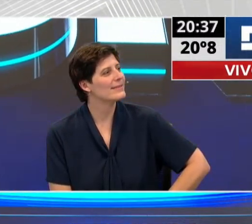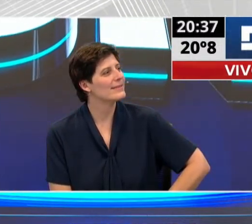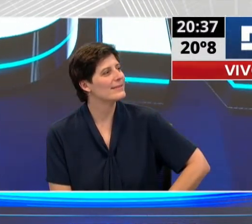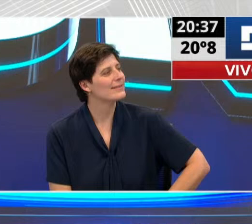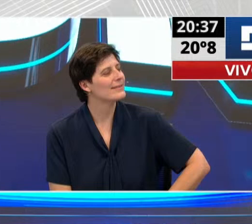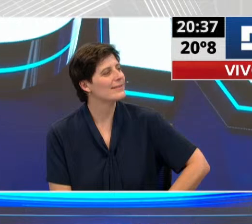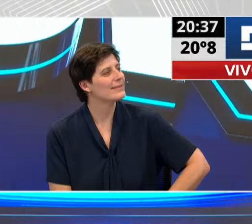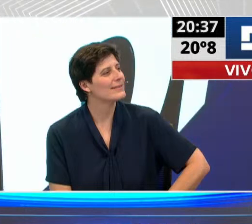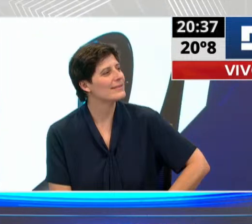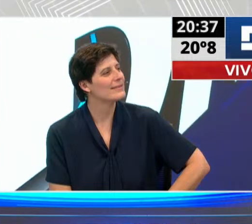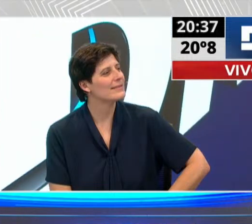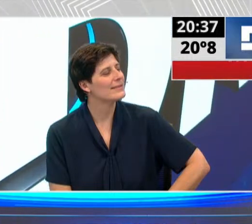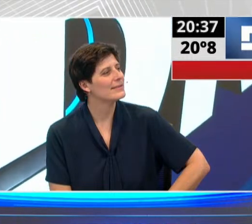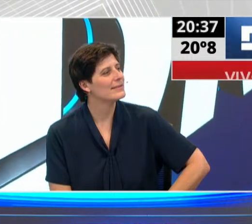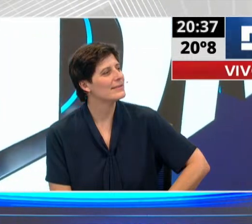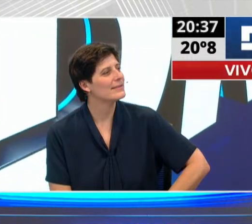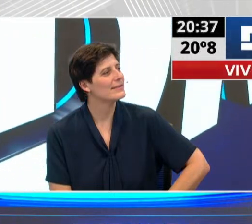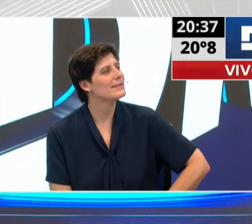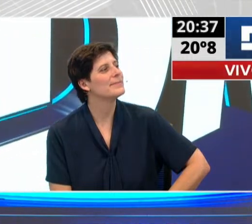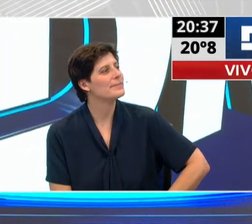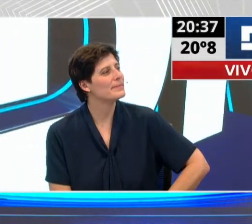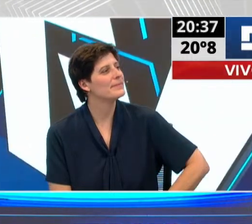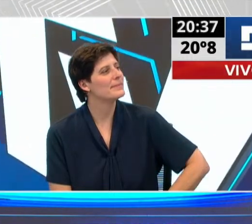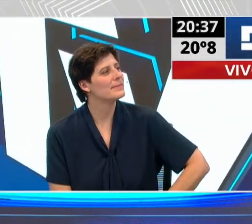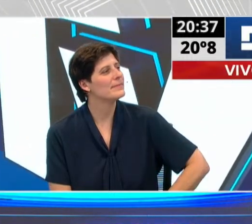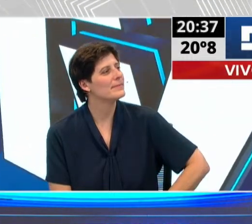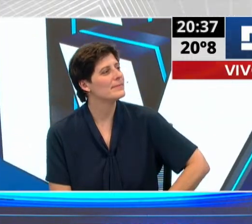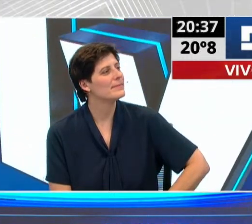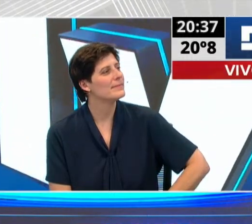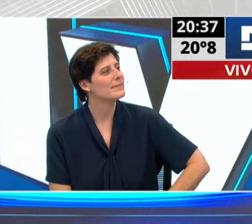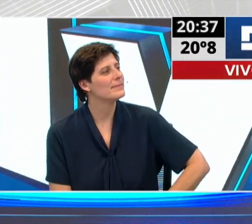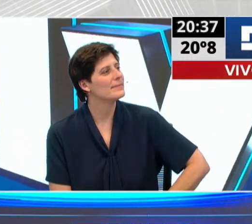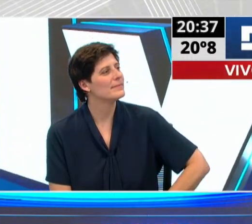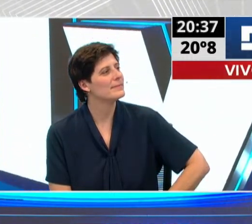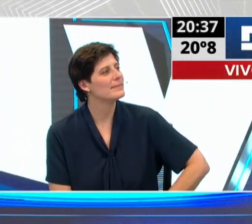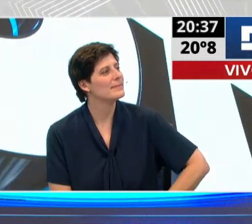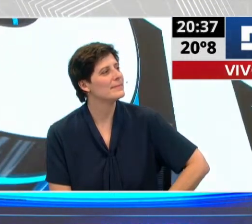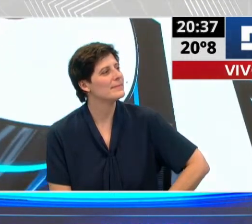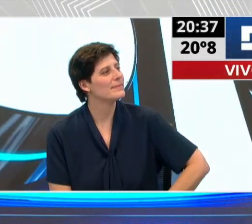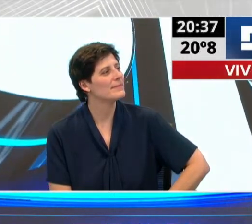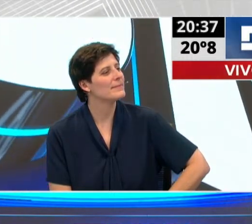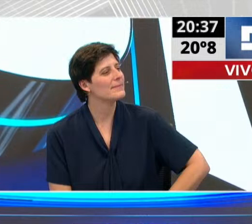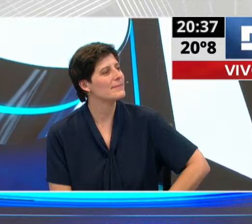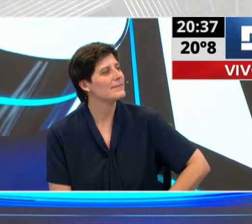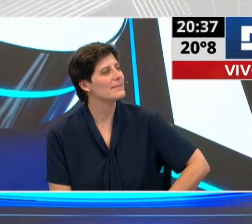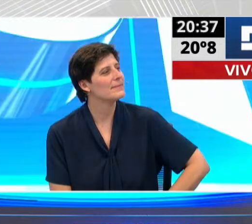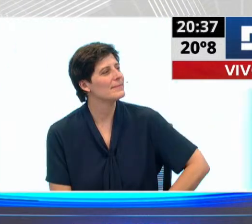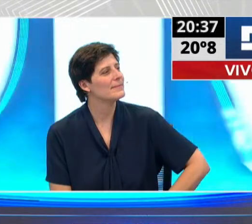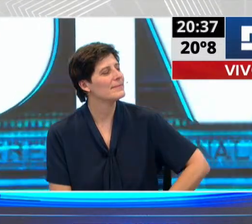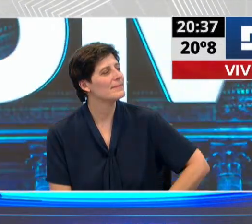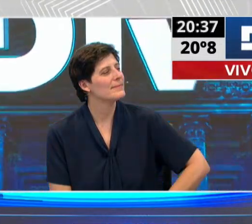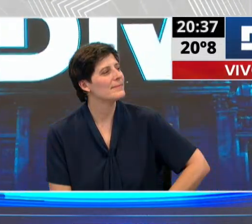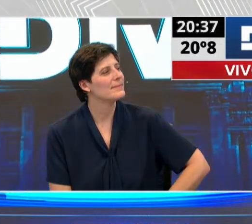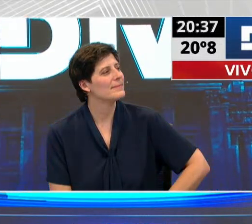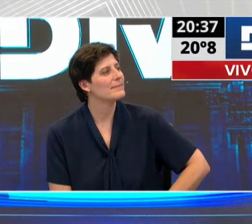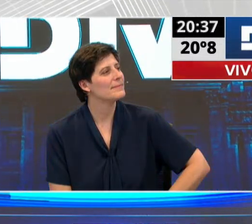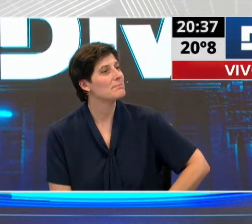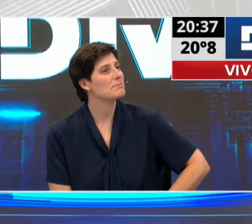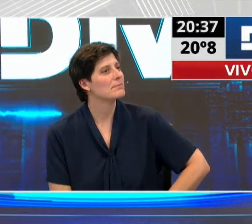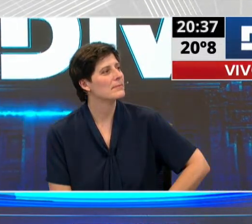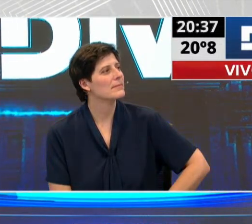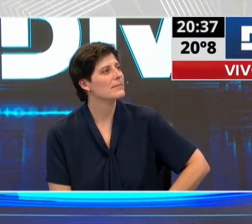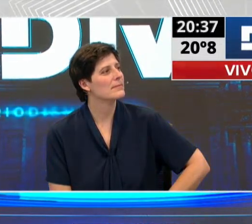y vamos a ver el lugar que va a obtener dentro del bloque PRO, un bloque que va en más o menos entre 37 y